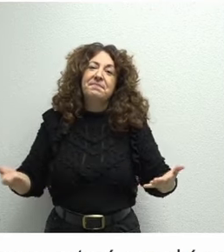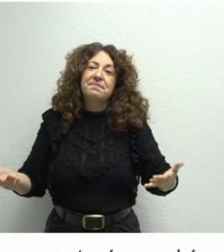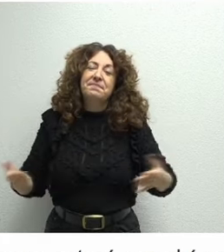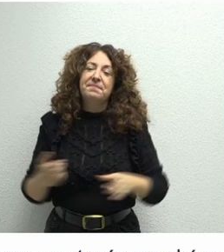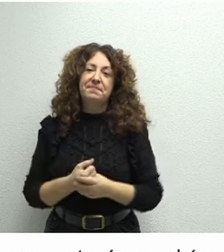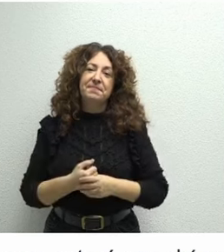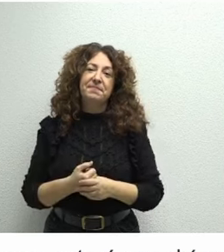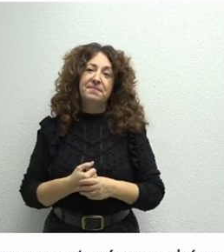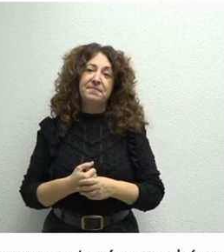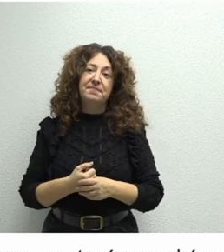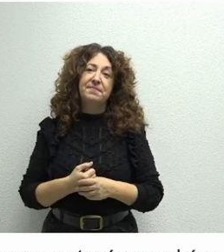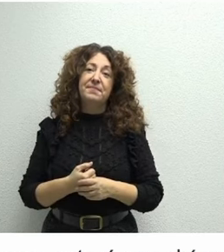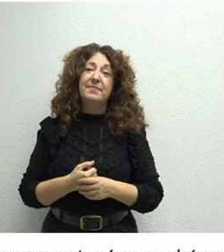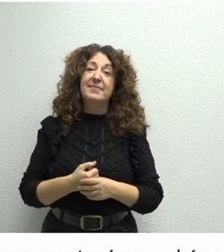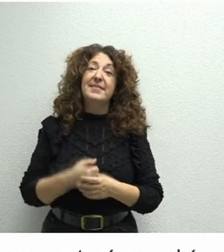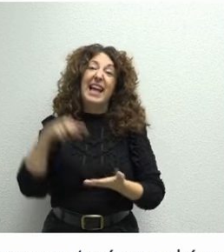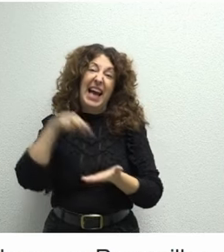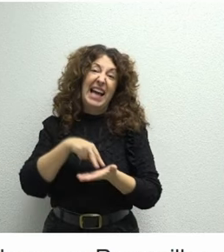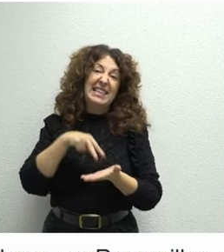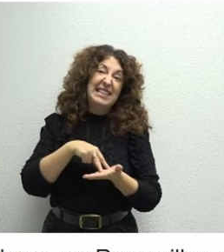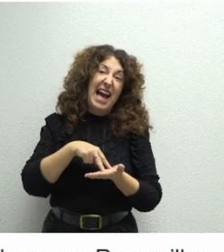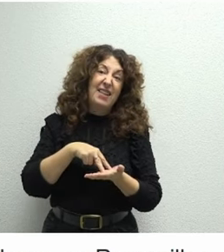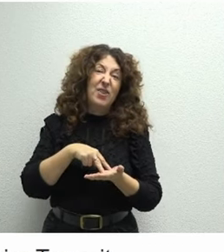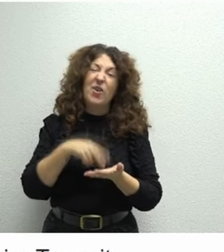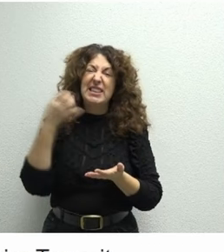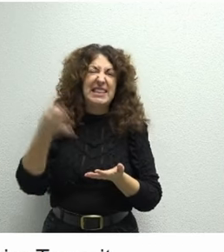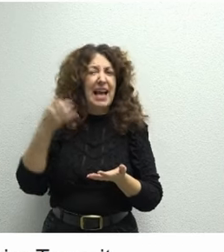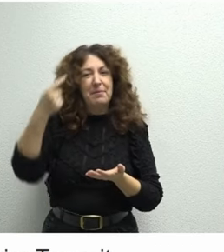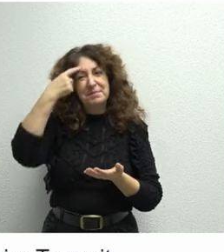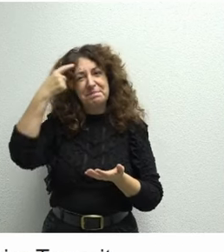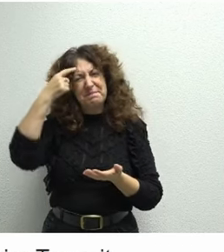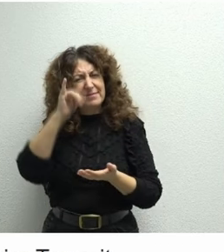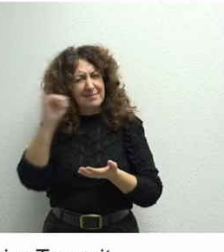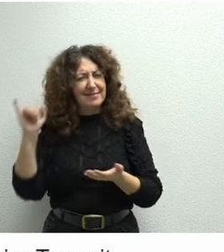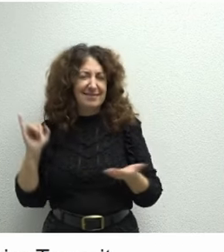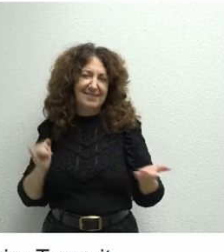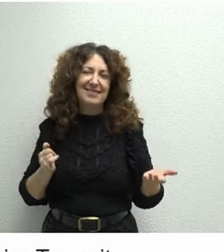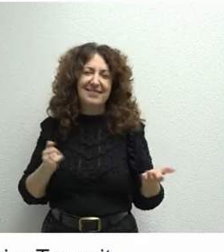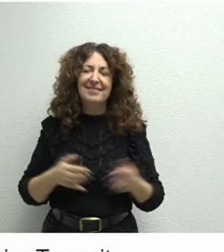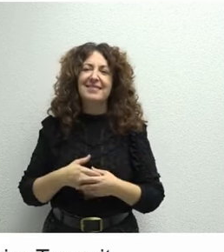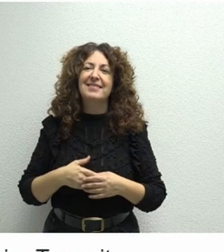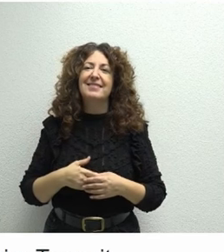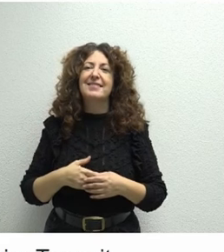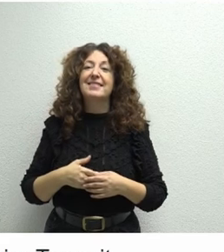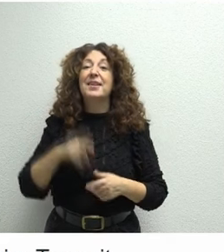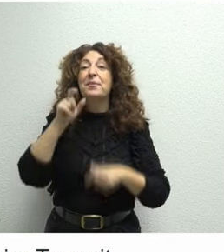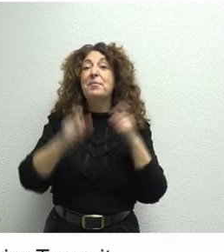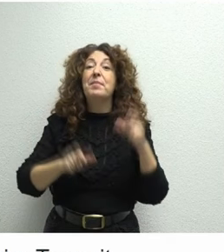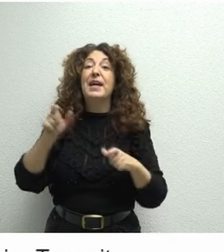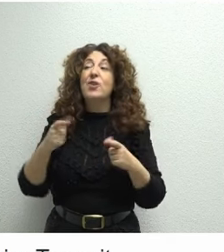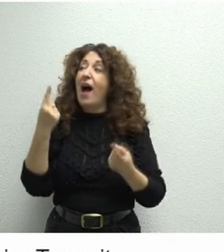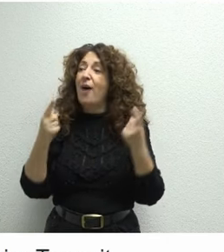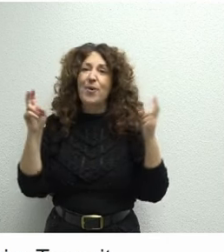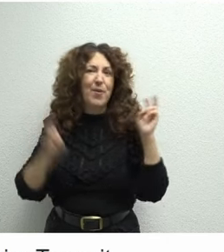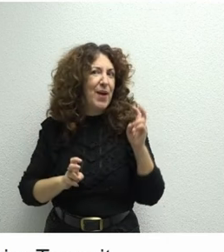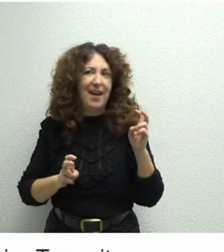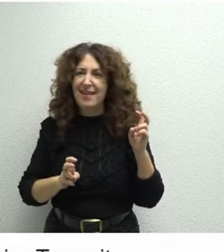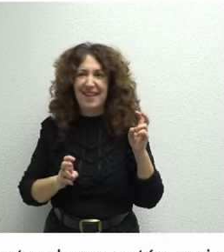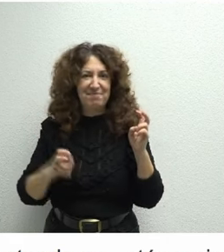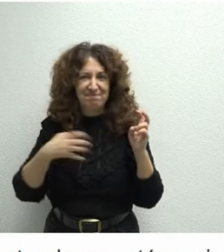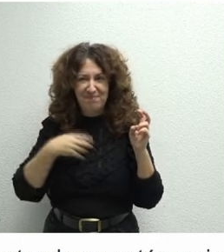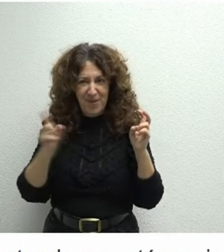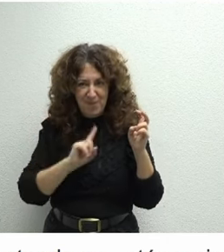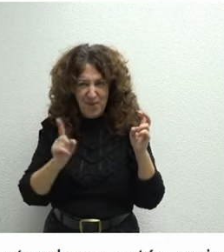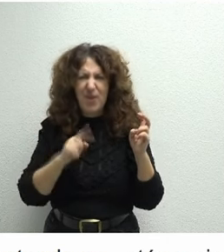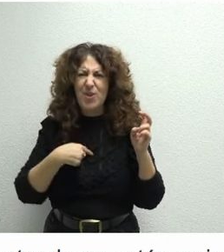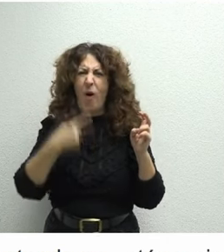bueno Están no y siem están ahí como presentes Ah con muchas personas que no han podido venir hoy y que y que